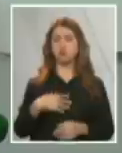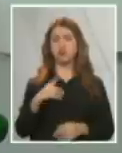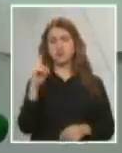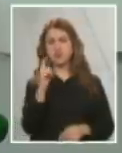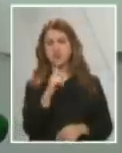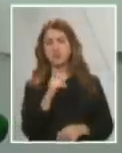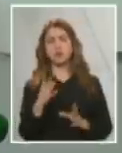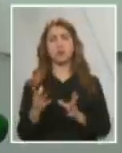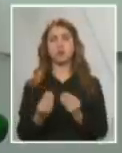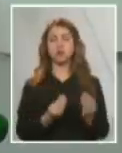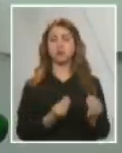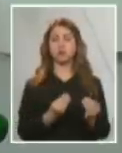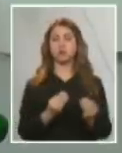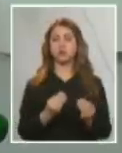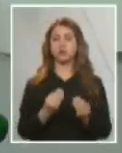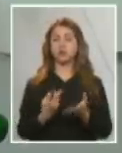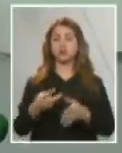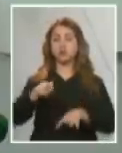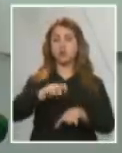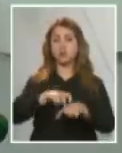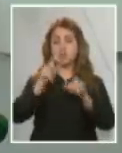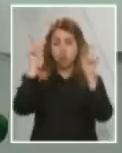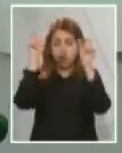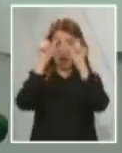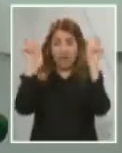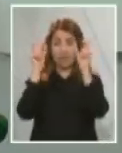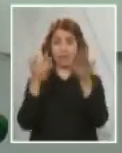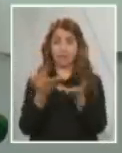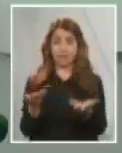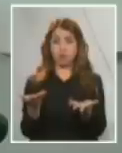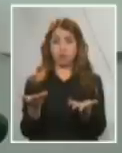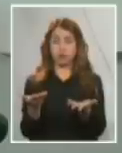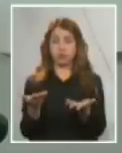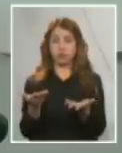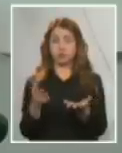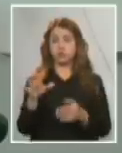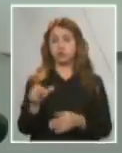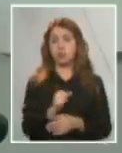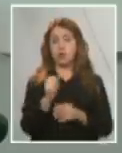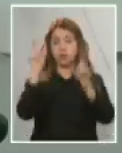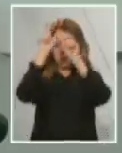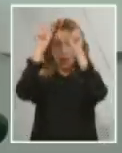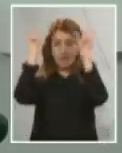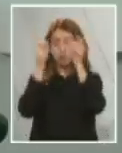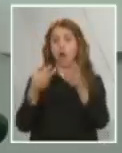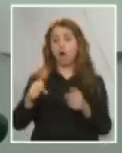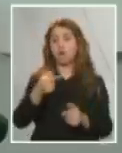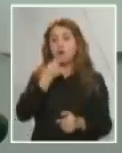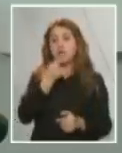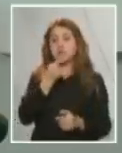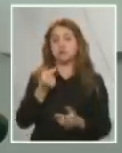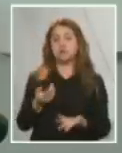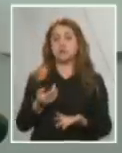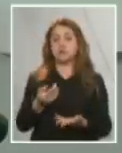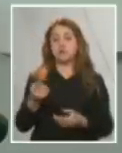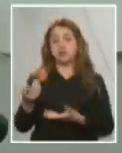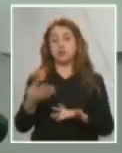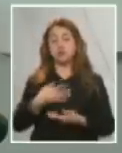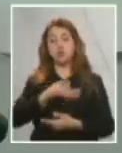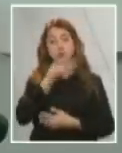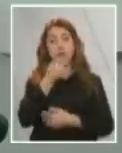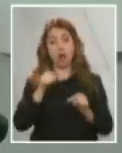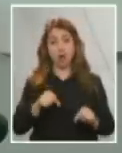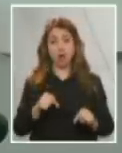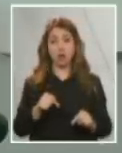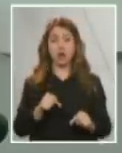costaba mucho subirme a los colectivos. Entonces es como como comentaba, yo